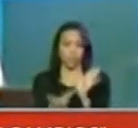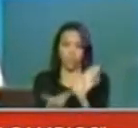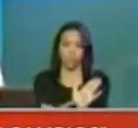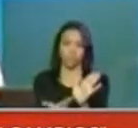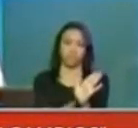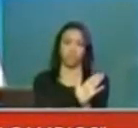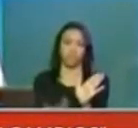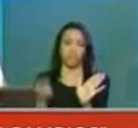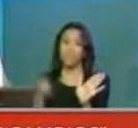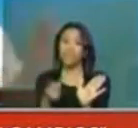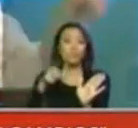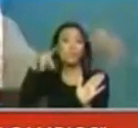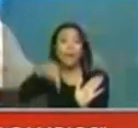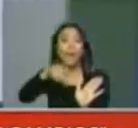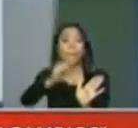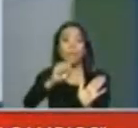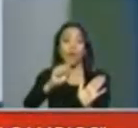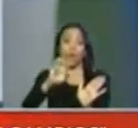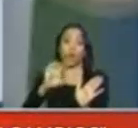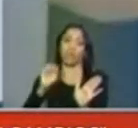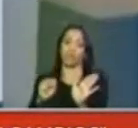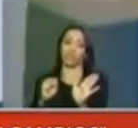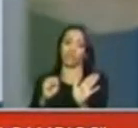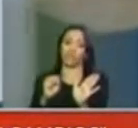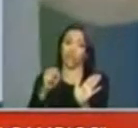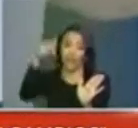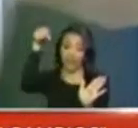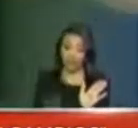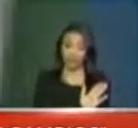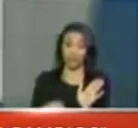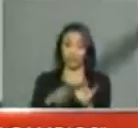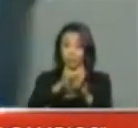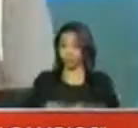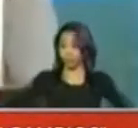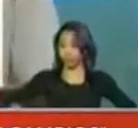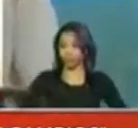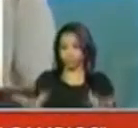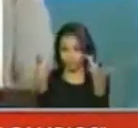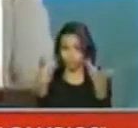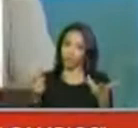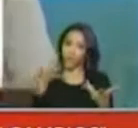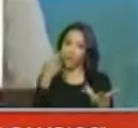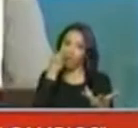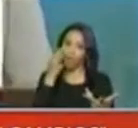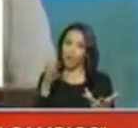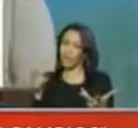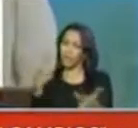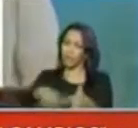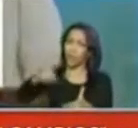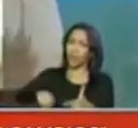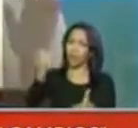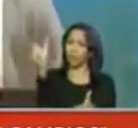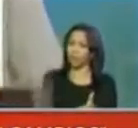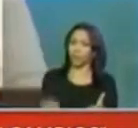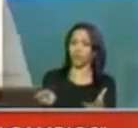ahí está. Ok, lo que está diciendo ahora, porque se dio a circular un papel en donde aparecía la firma de Lula, y lo que